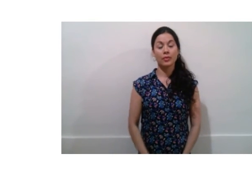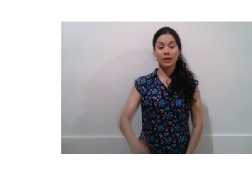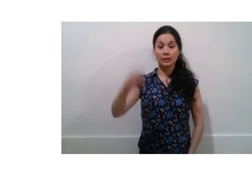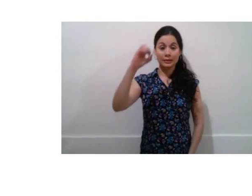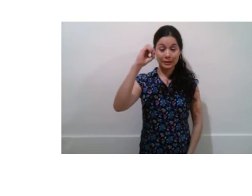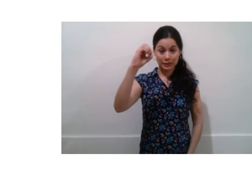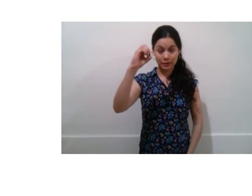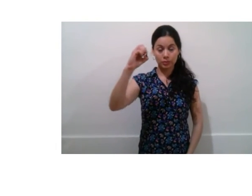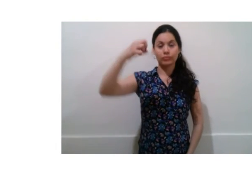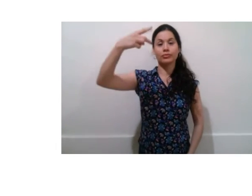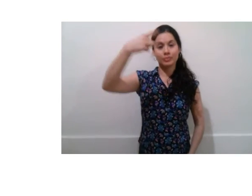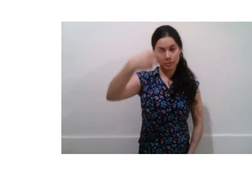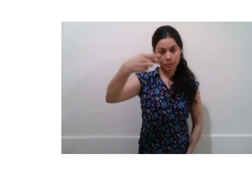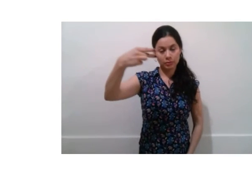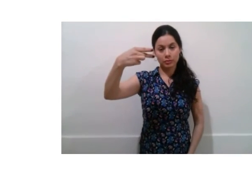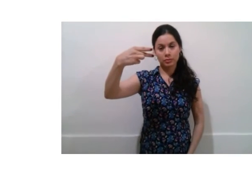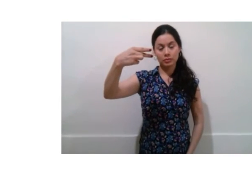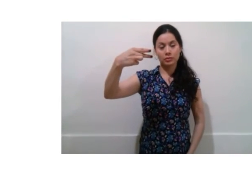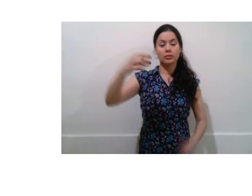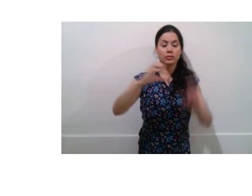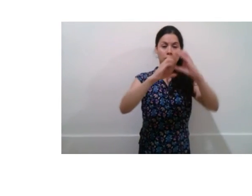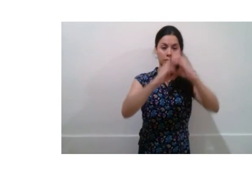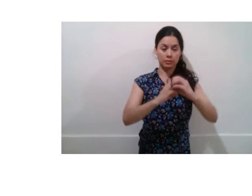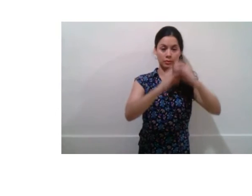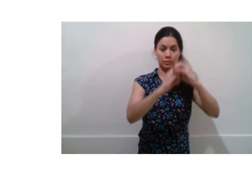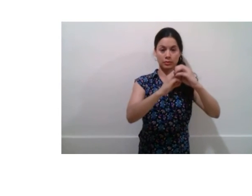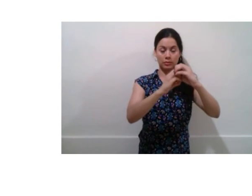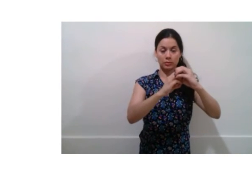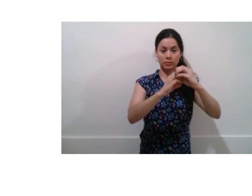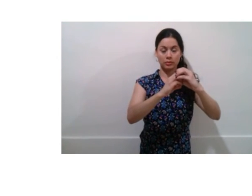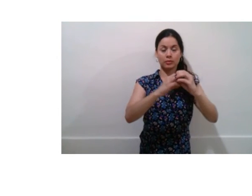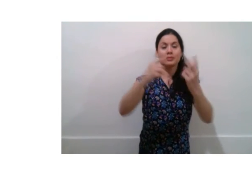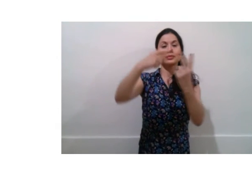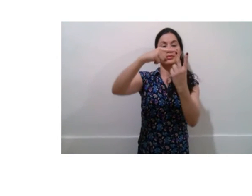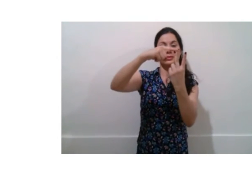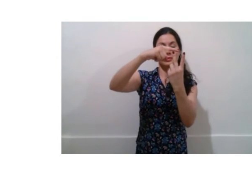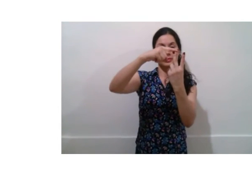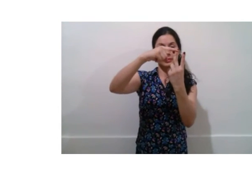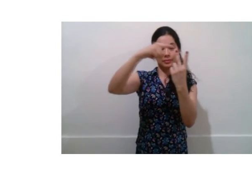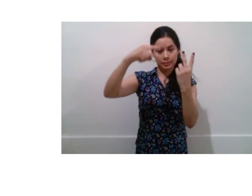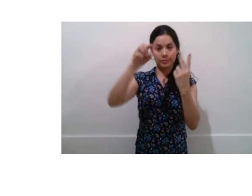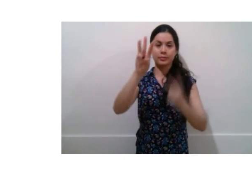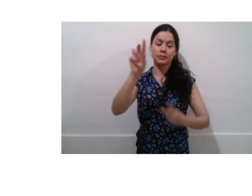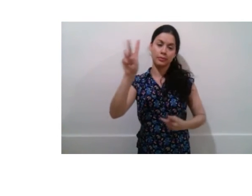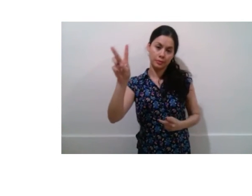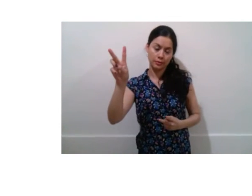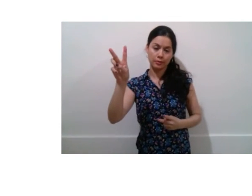0 es igual a coseno de raíz de